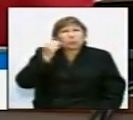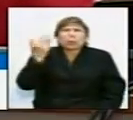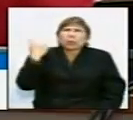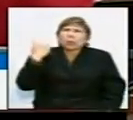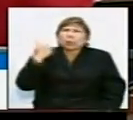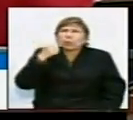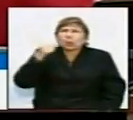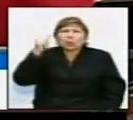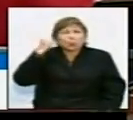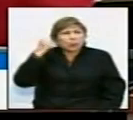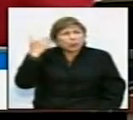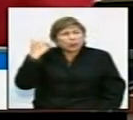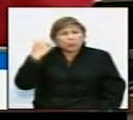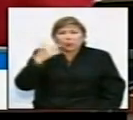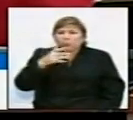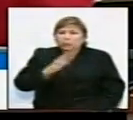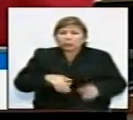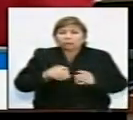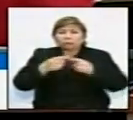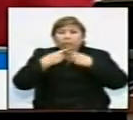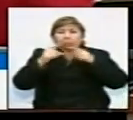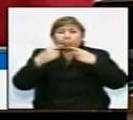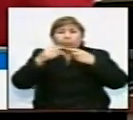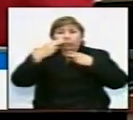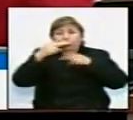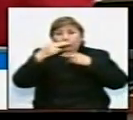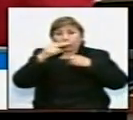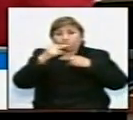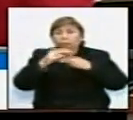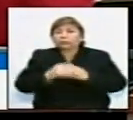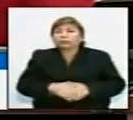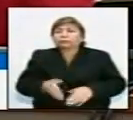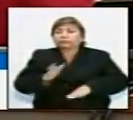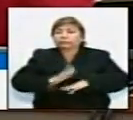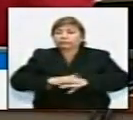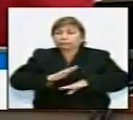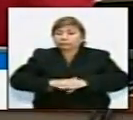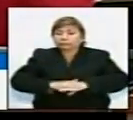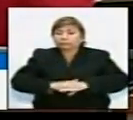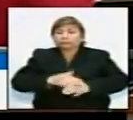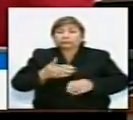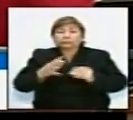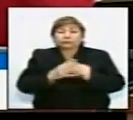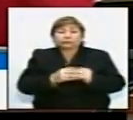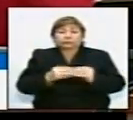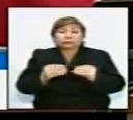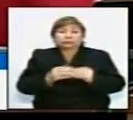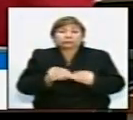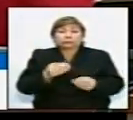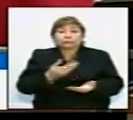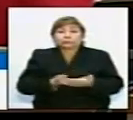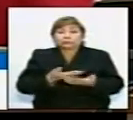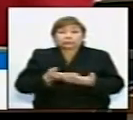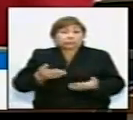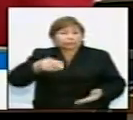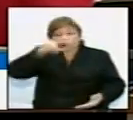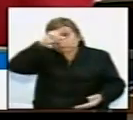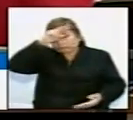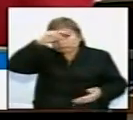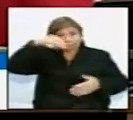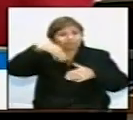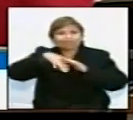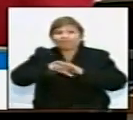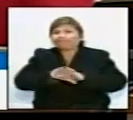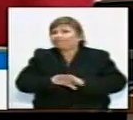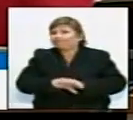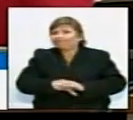últimos días, han habido una serie de noticias sobre que habían productos peruanos que no están pudiendo ingresar